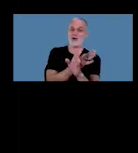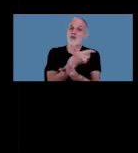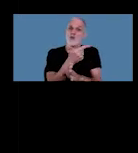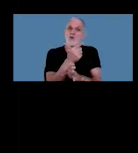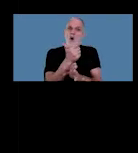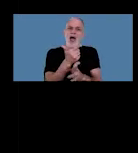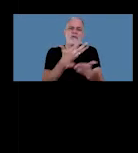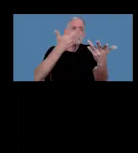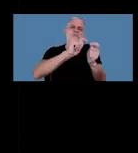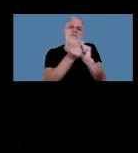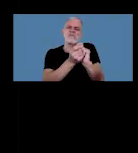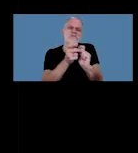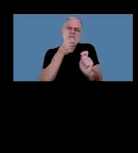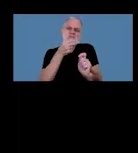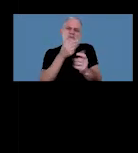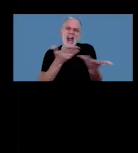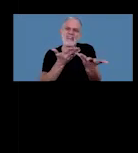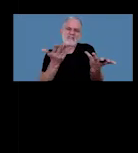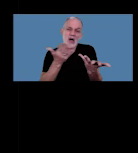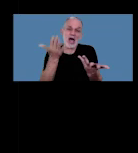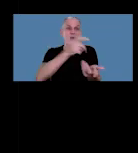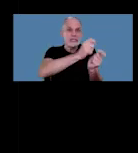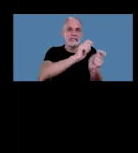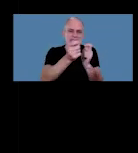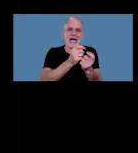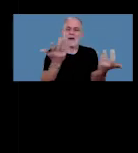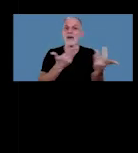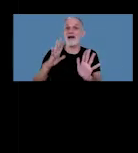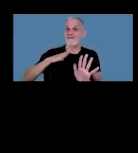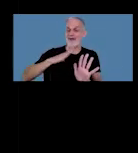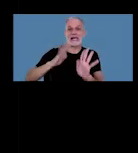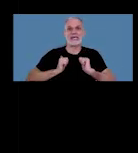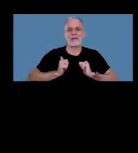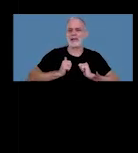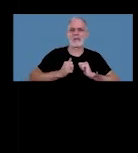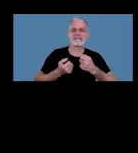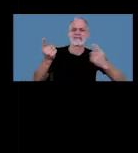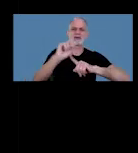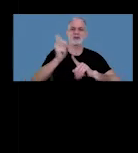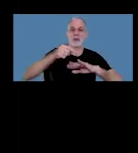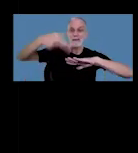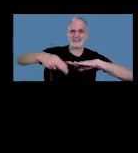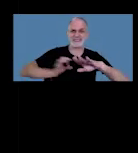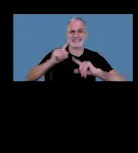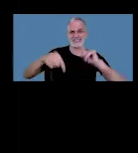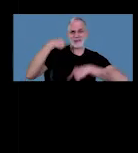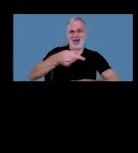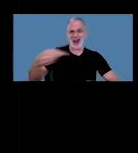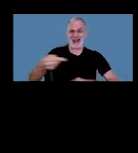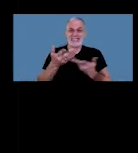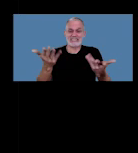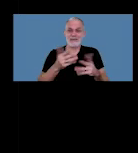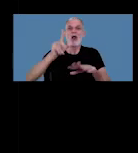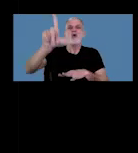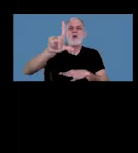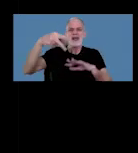grandes modificaciones Todavía no ha salido, esperemos que no salgan porque vencen la semana que viene, empiezan a vencer el lunes que